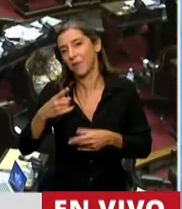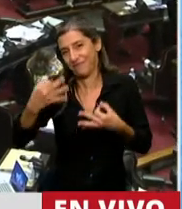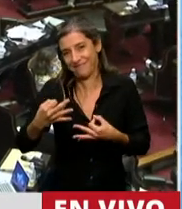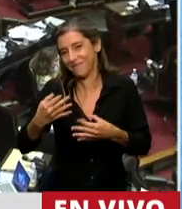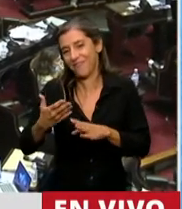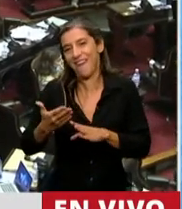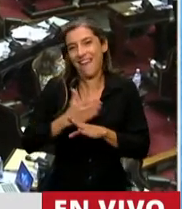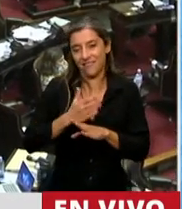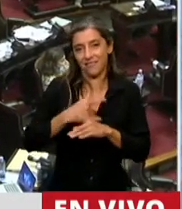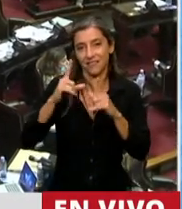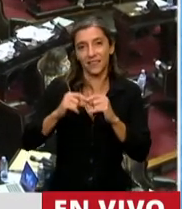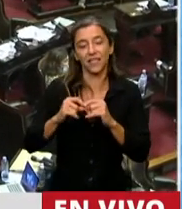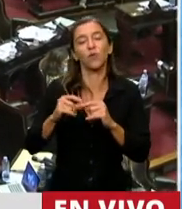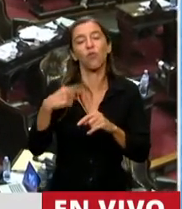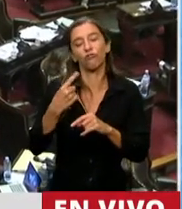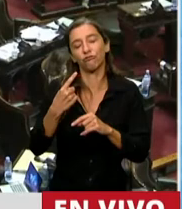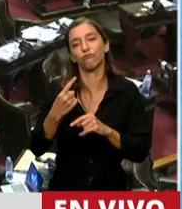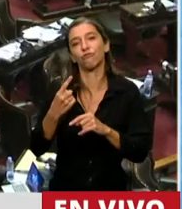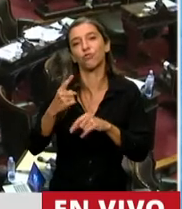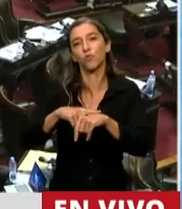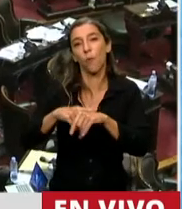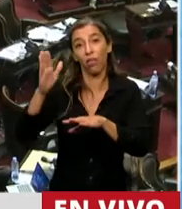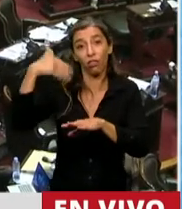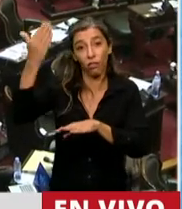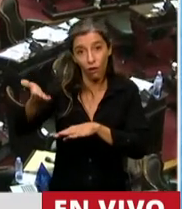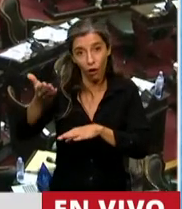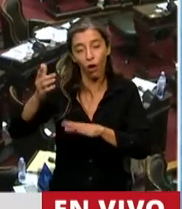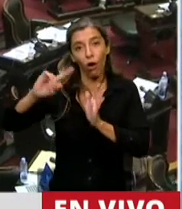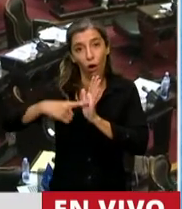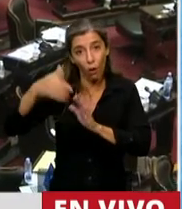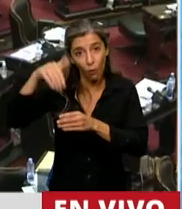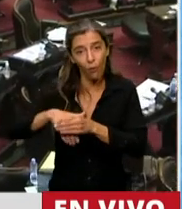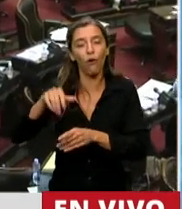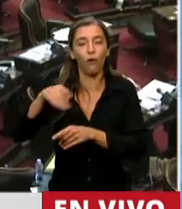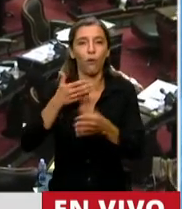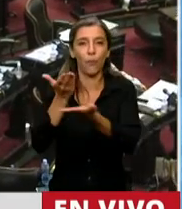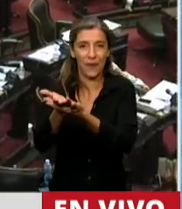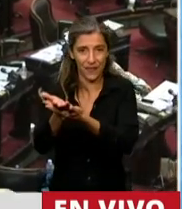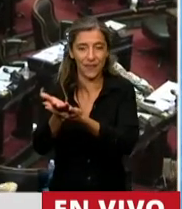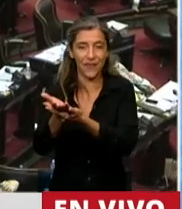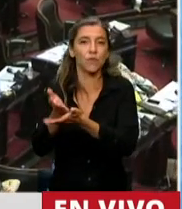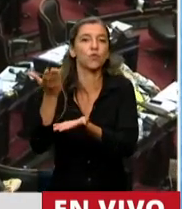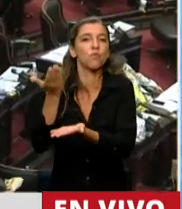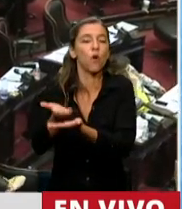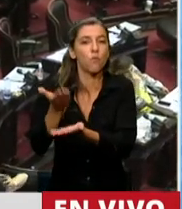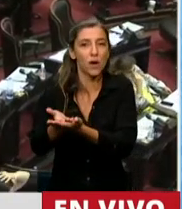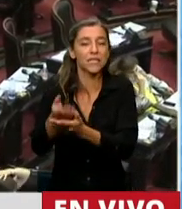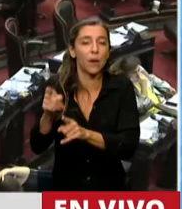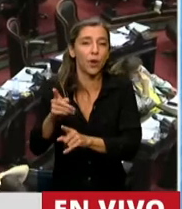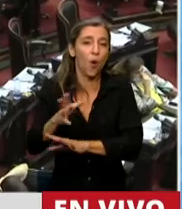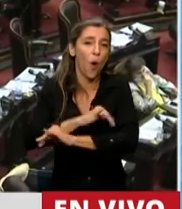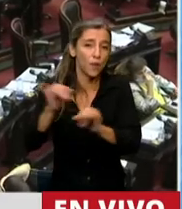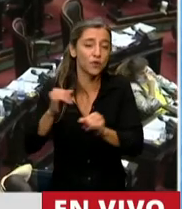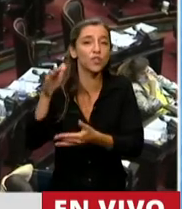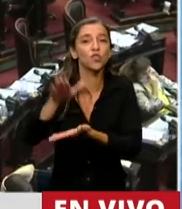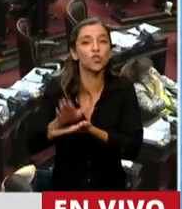en particular la palabra para hacer la propuesta concreta, pero adelanto que tiene que ver con beneficios a los contribuyentes